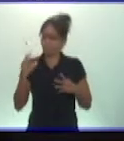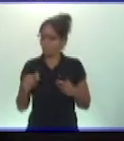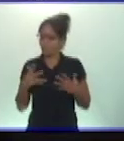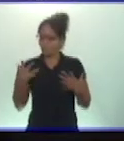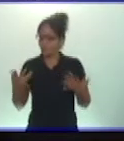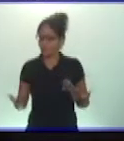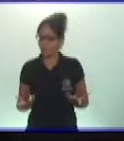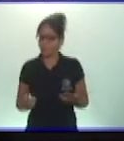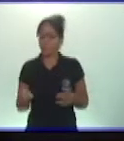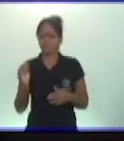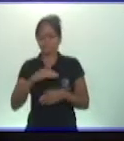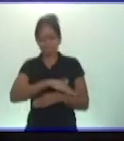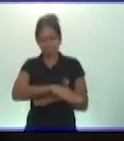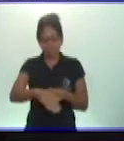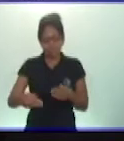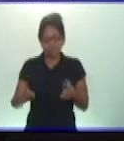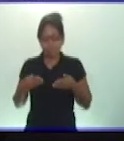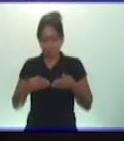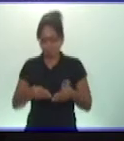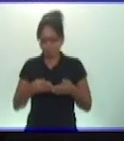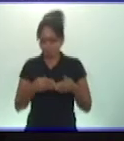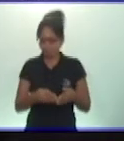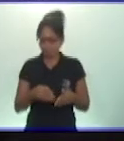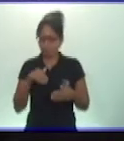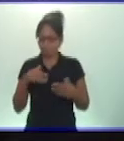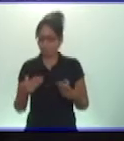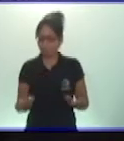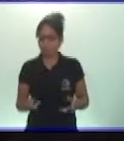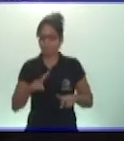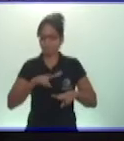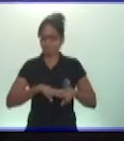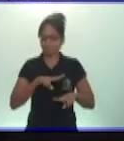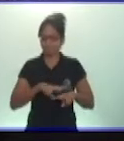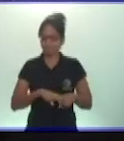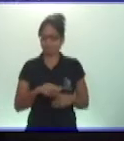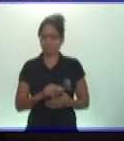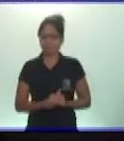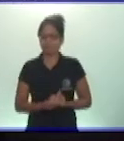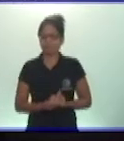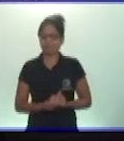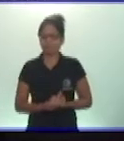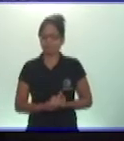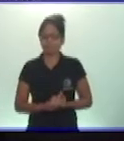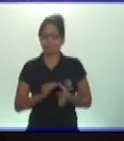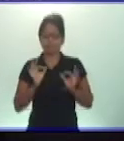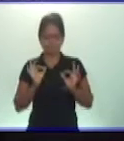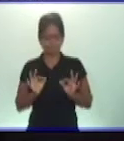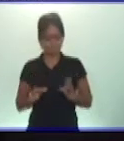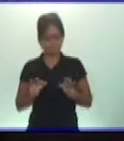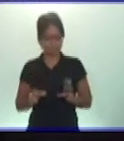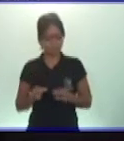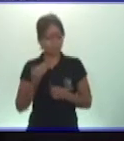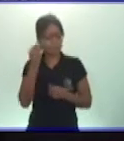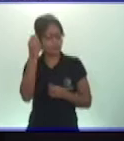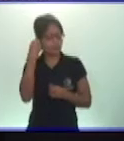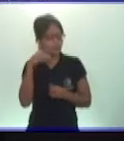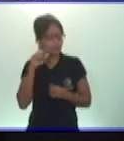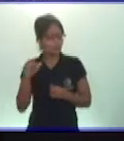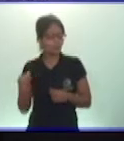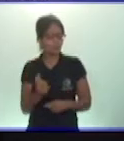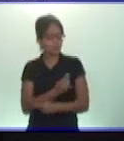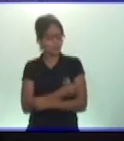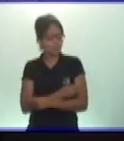para su desarrollo del Seminario Integrador, siempre teniendo en cuenta que ya debemos ir perfilando ese seminario, debemos ir ya cerrando, y